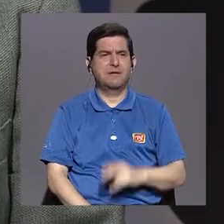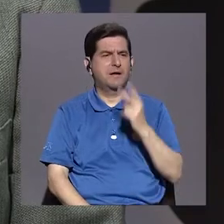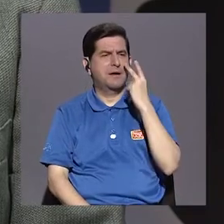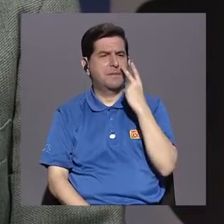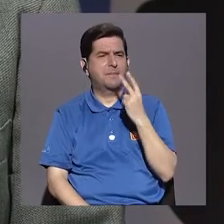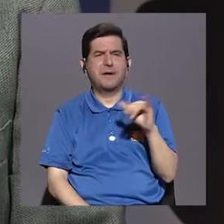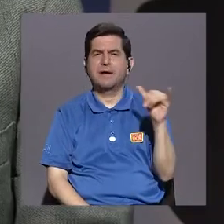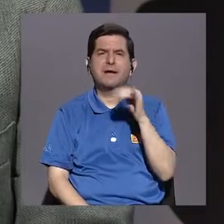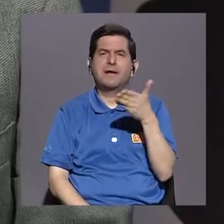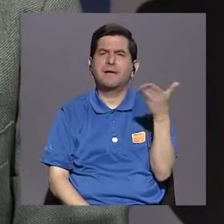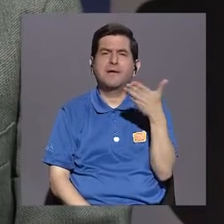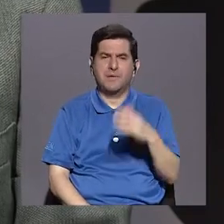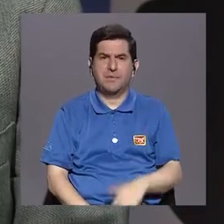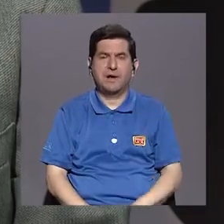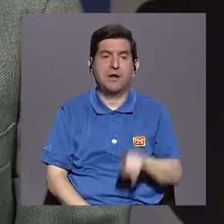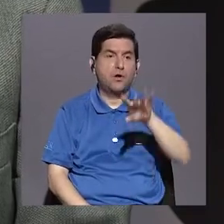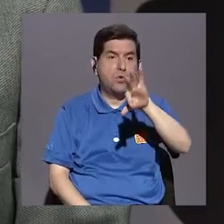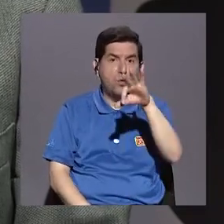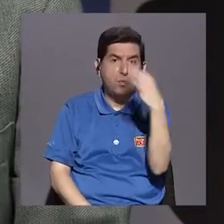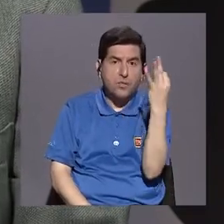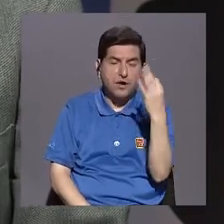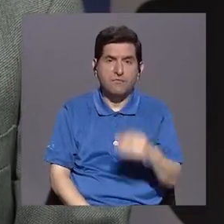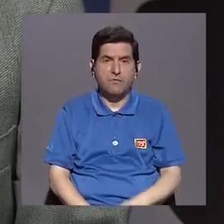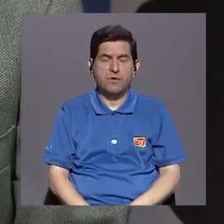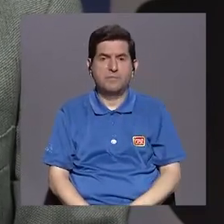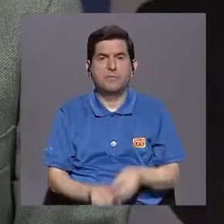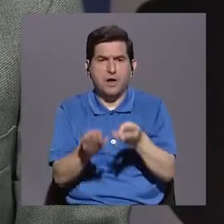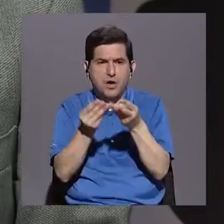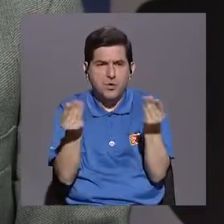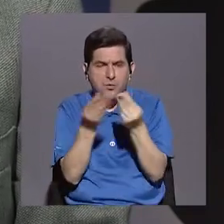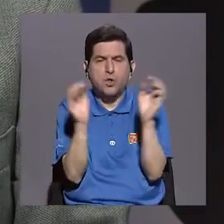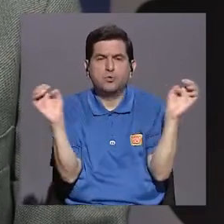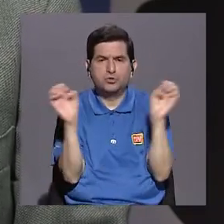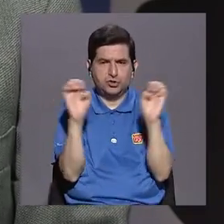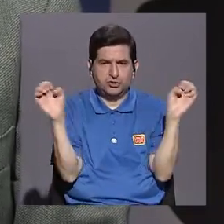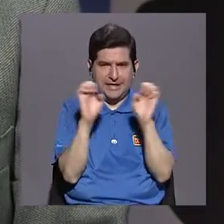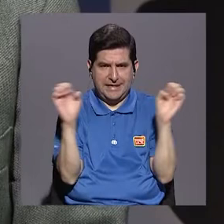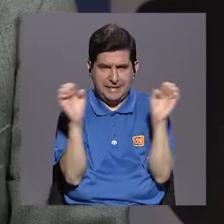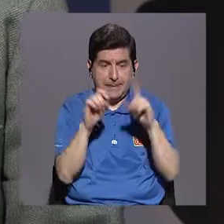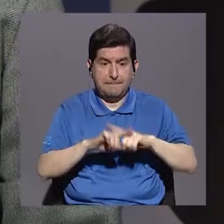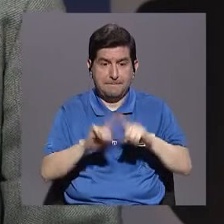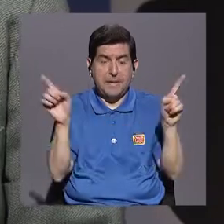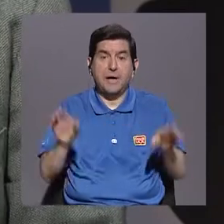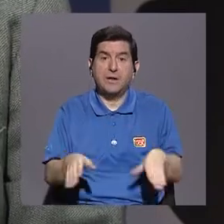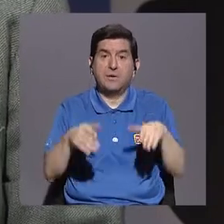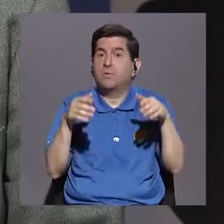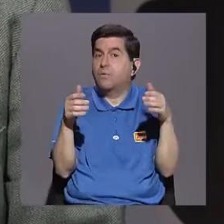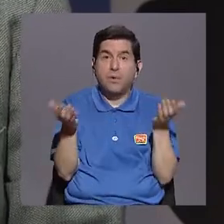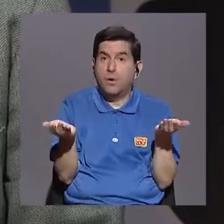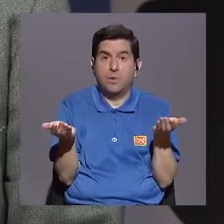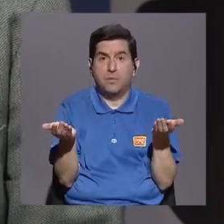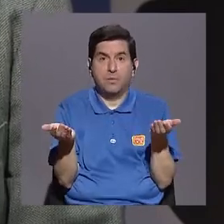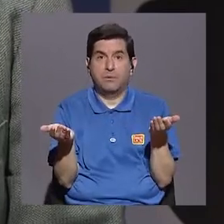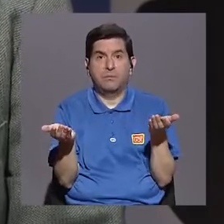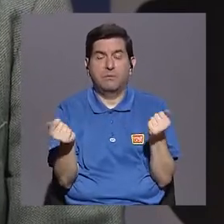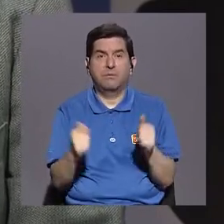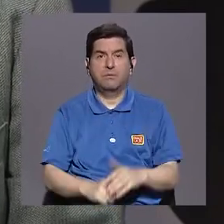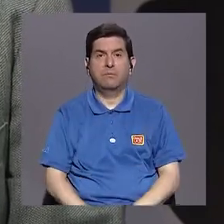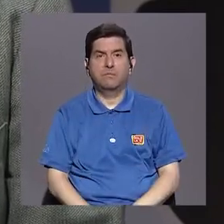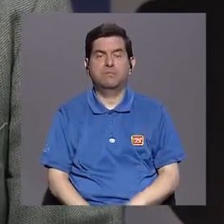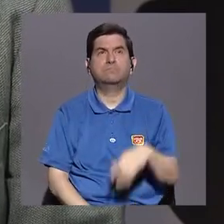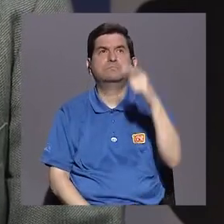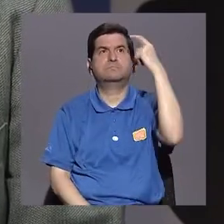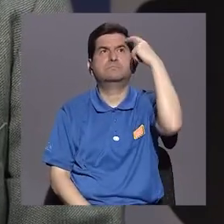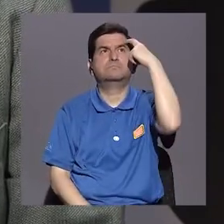como una manera de generación de energía pero pero como generación de energía en el